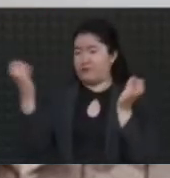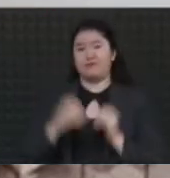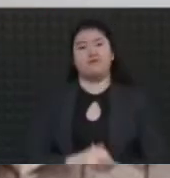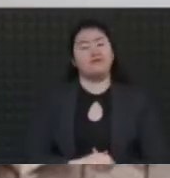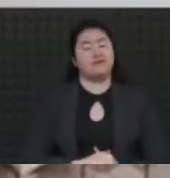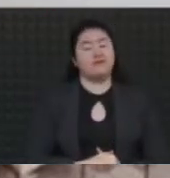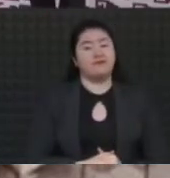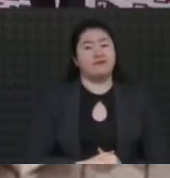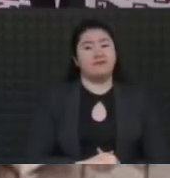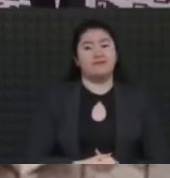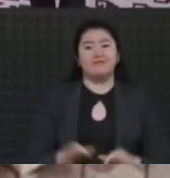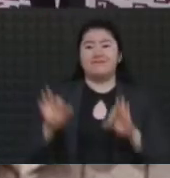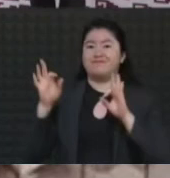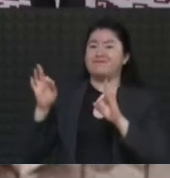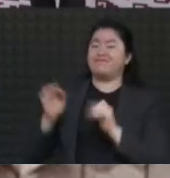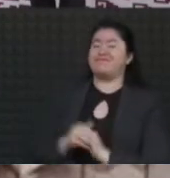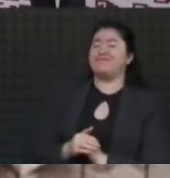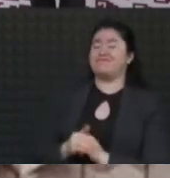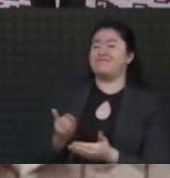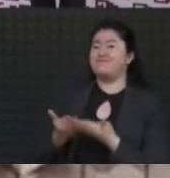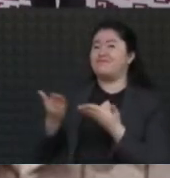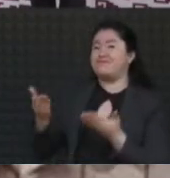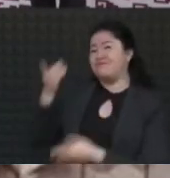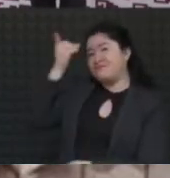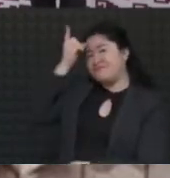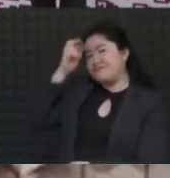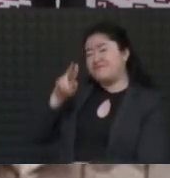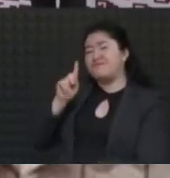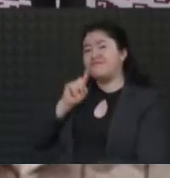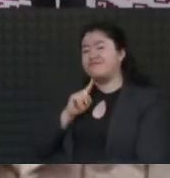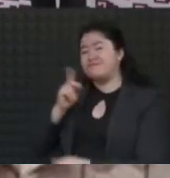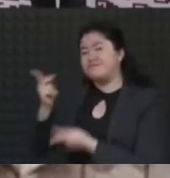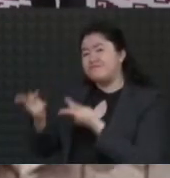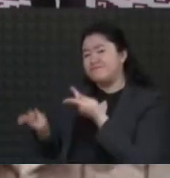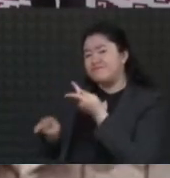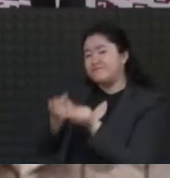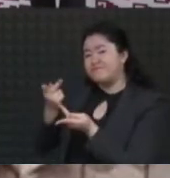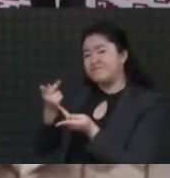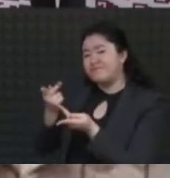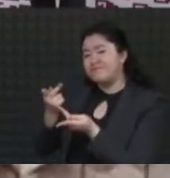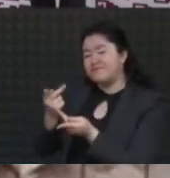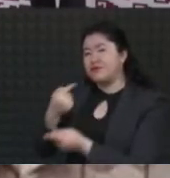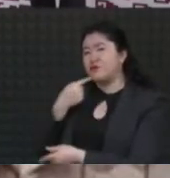Perfecto. Doctora, me gustaría preguntarle sobre esta denuncia que hace Orcasitas.